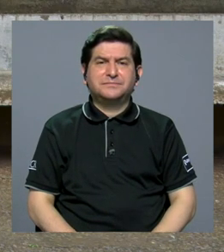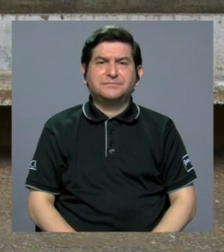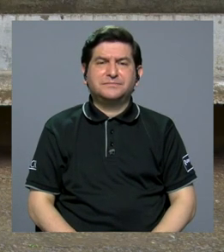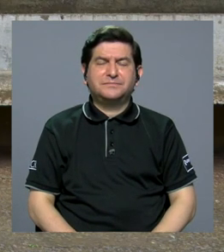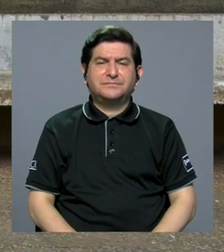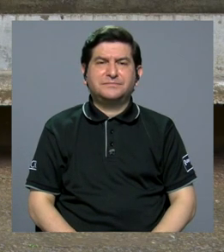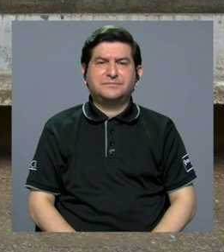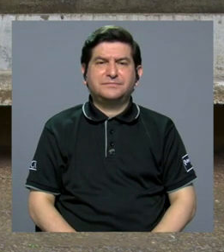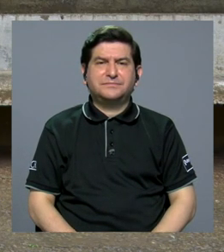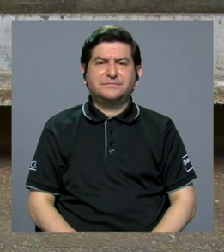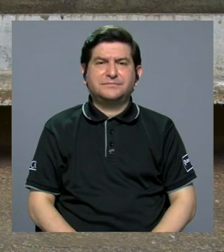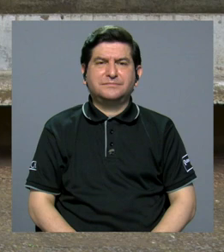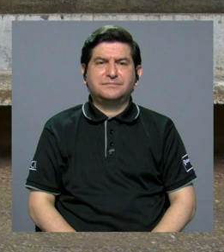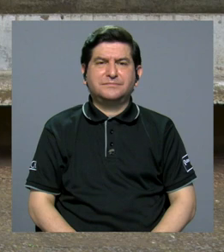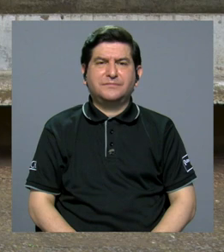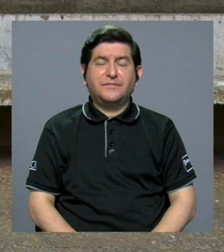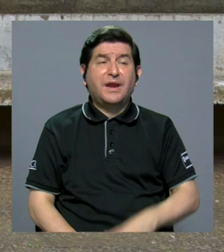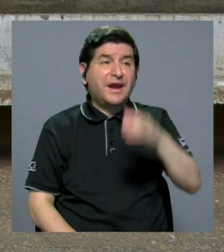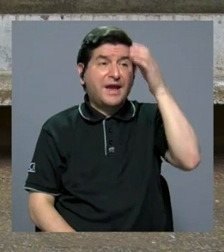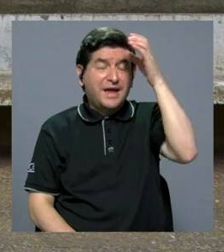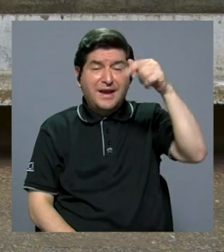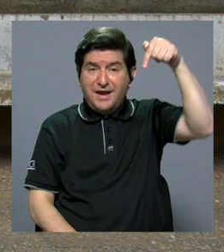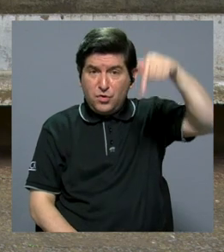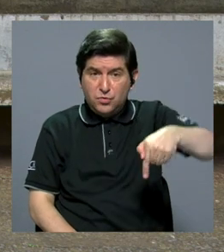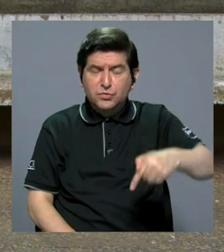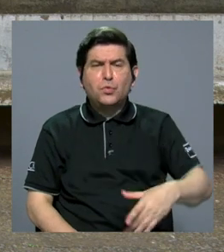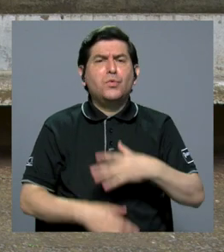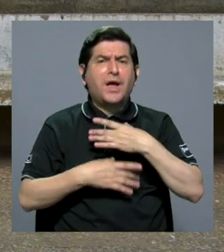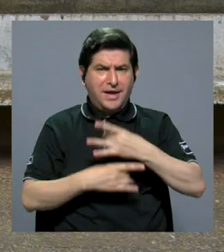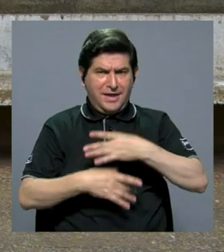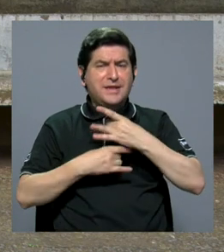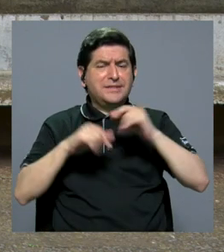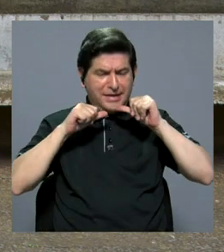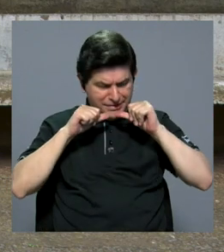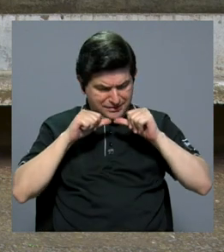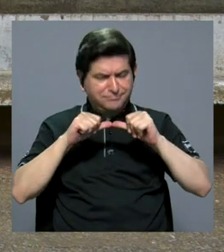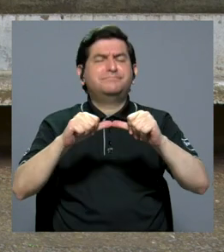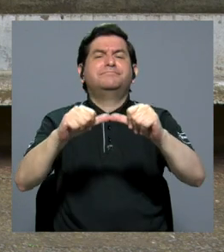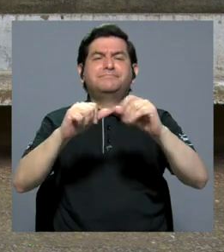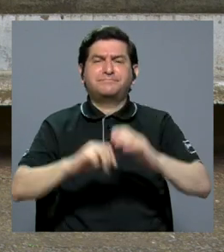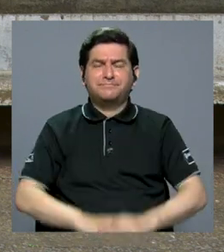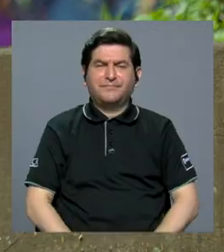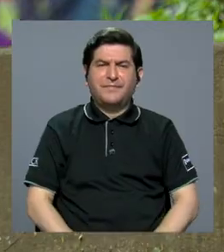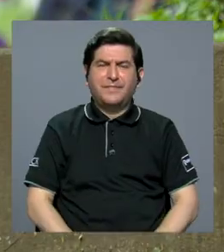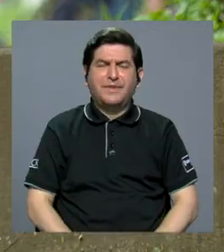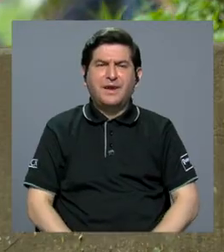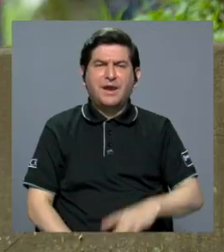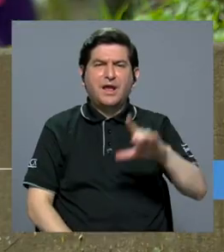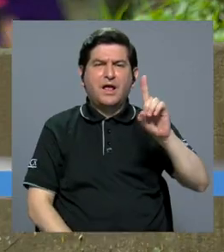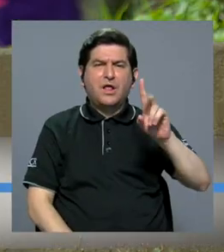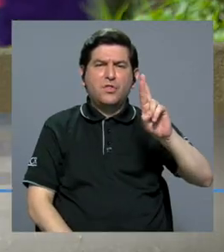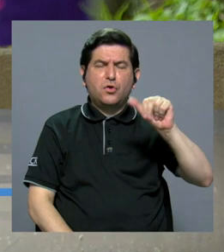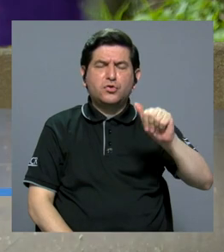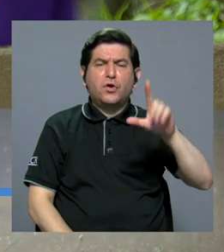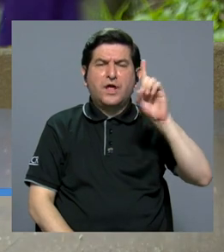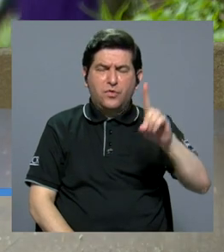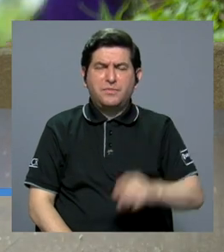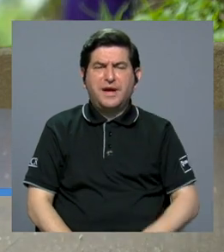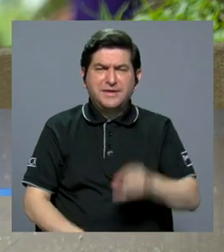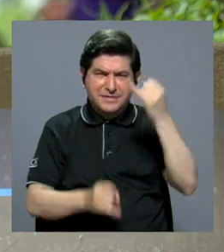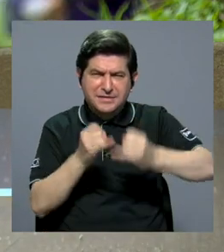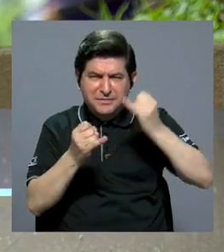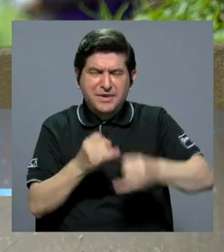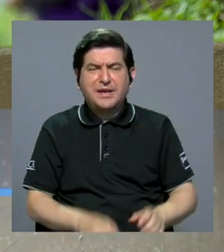perdón, y que culturalmente nos interesa mantener, ¿verdad? Doctora Dumandi, ya para